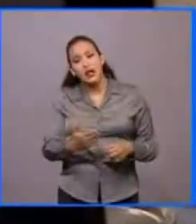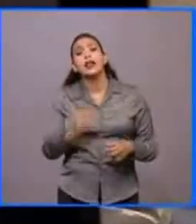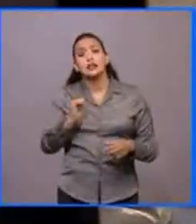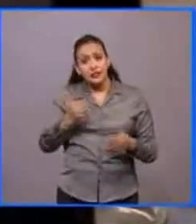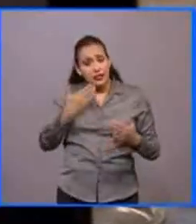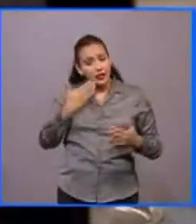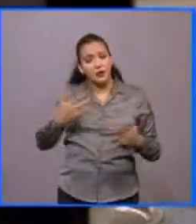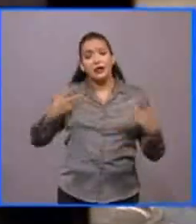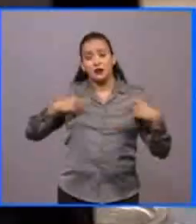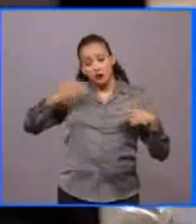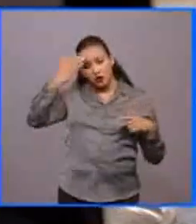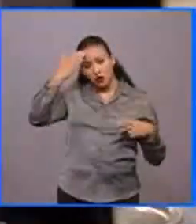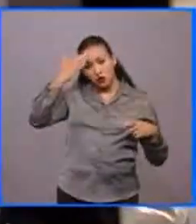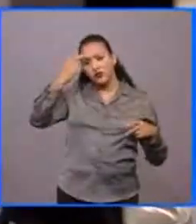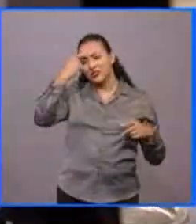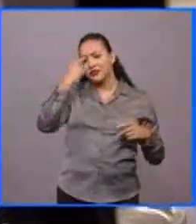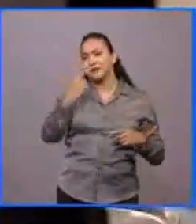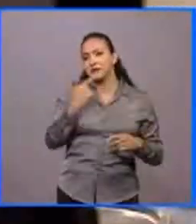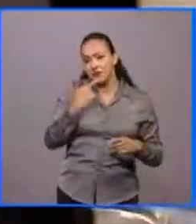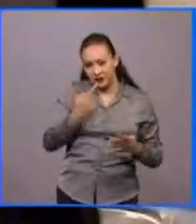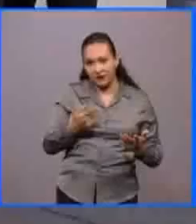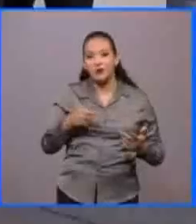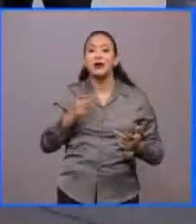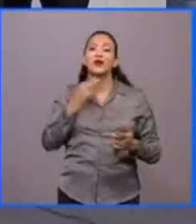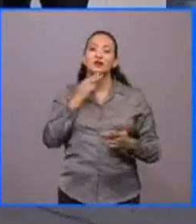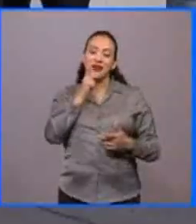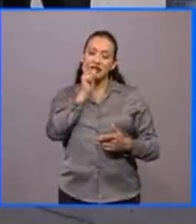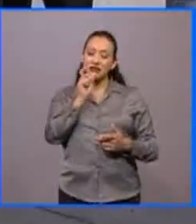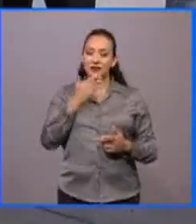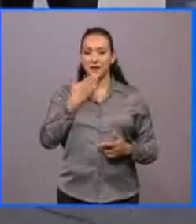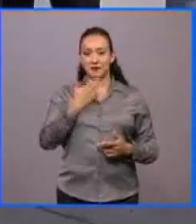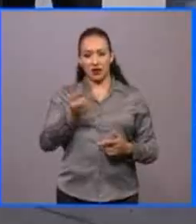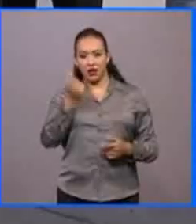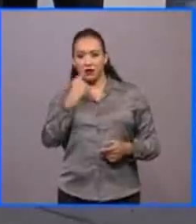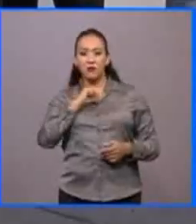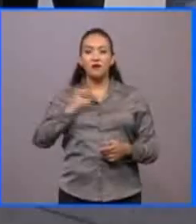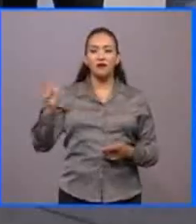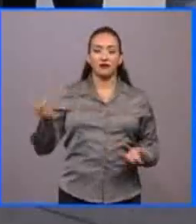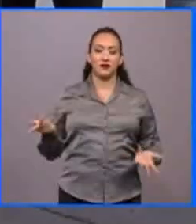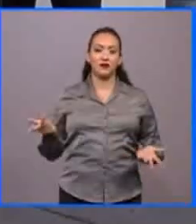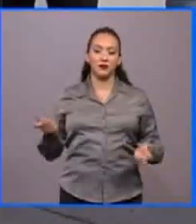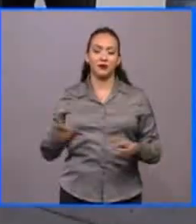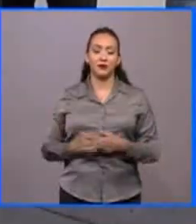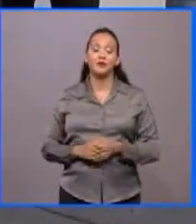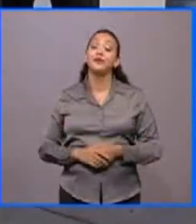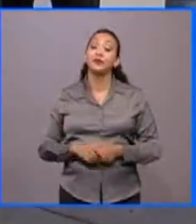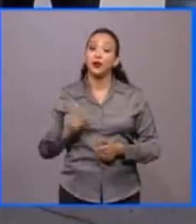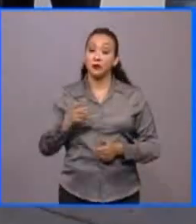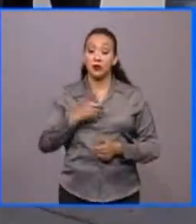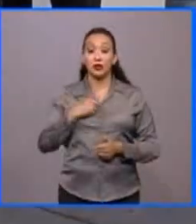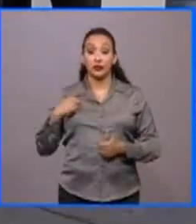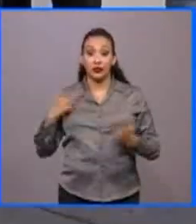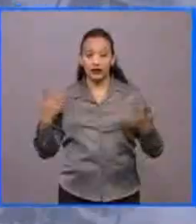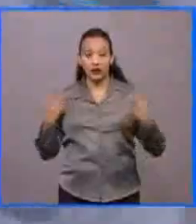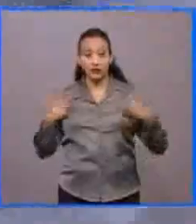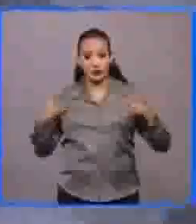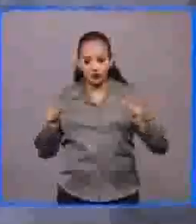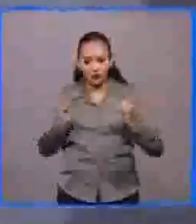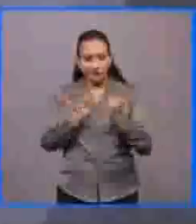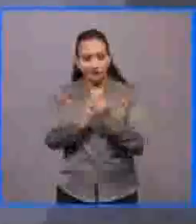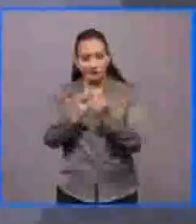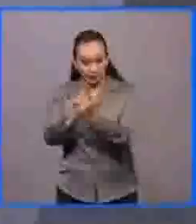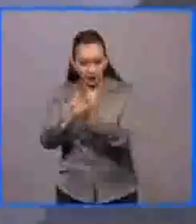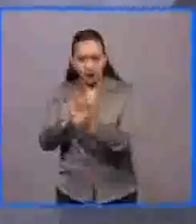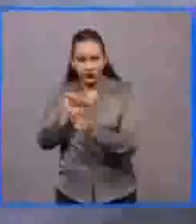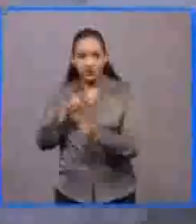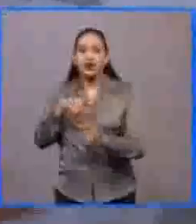su trayectoria, un impecable manejo del lenguaje y seriedad en sus proposiciones, así como buscar cercanía con la gente, pero